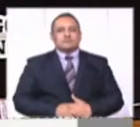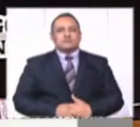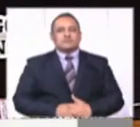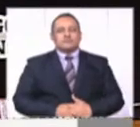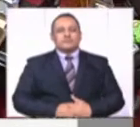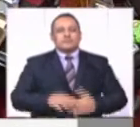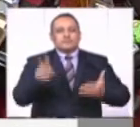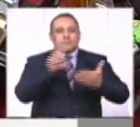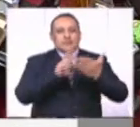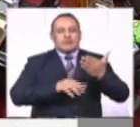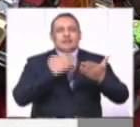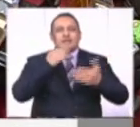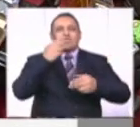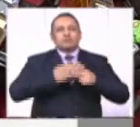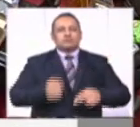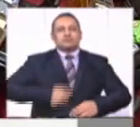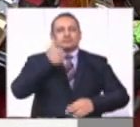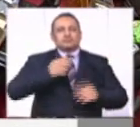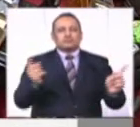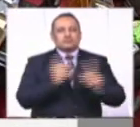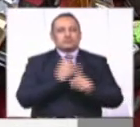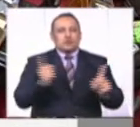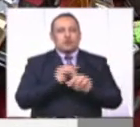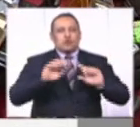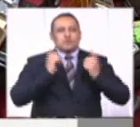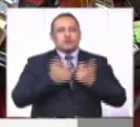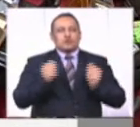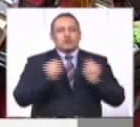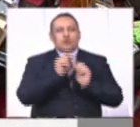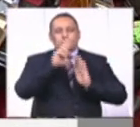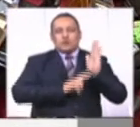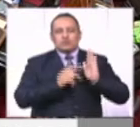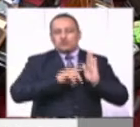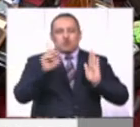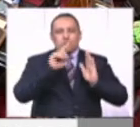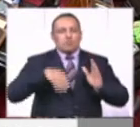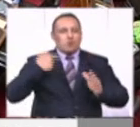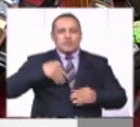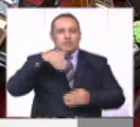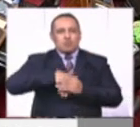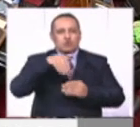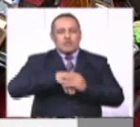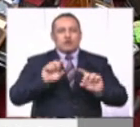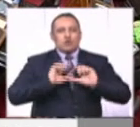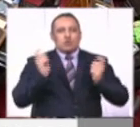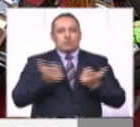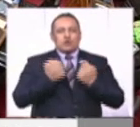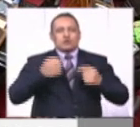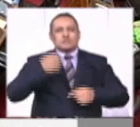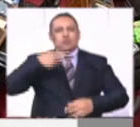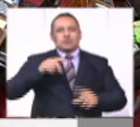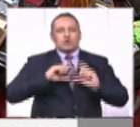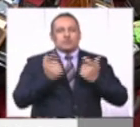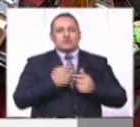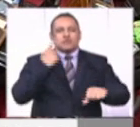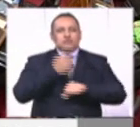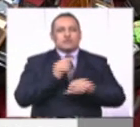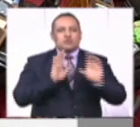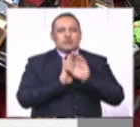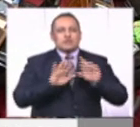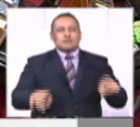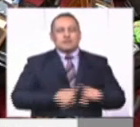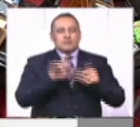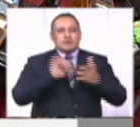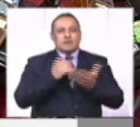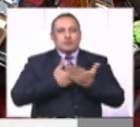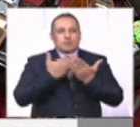relación de congresistas titulares y suplentes de la comisión permanente impedidos de votar respecto del informe final de la subcomisión de acusaciones constitucionales